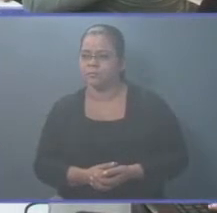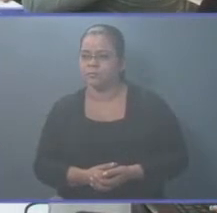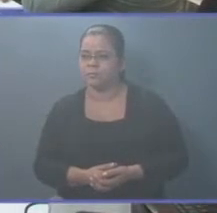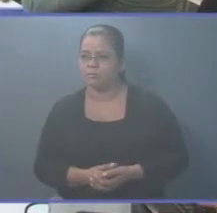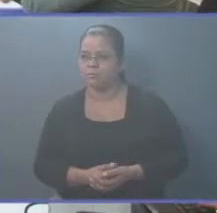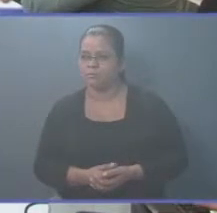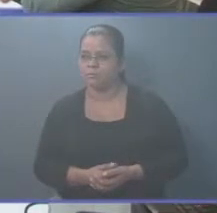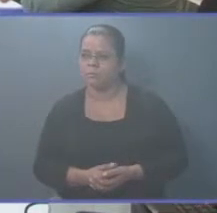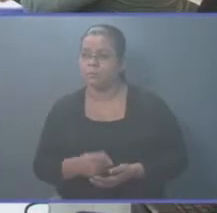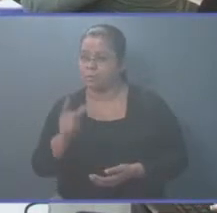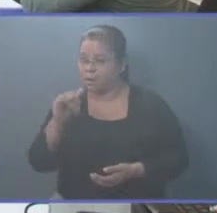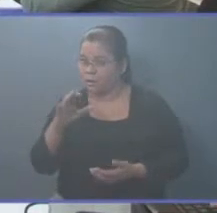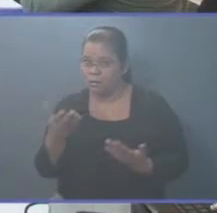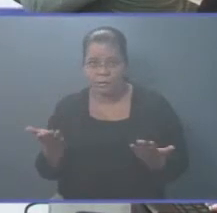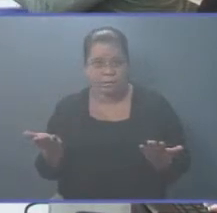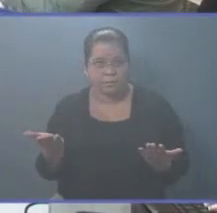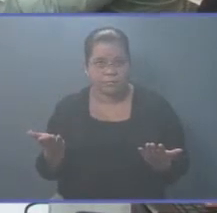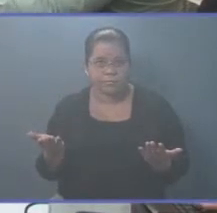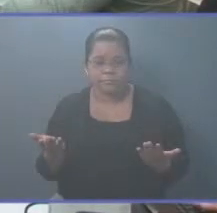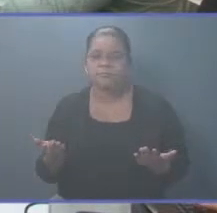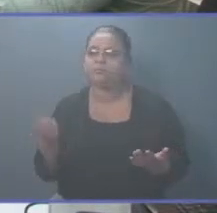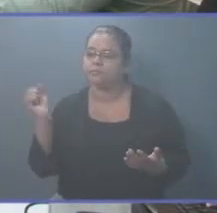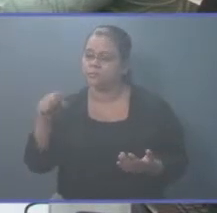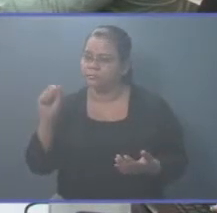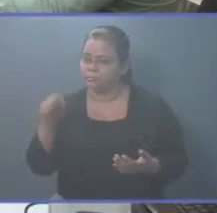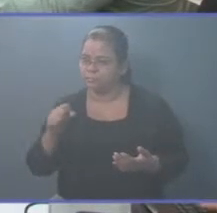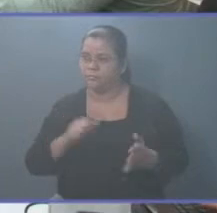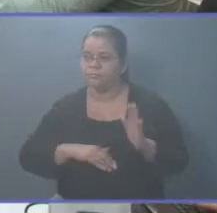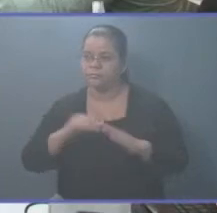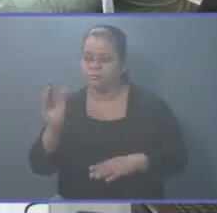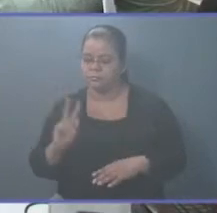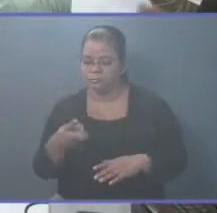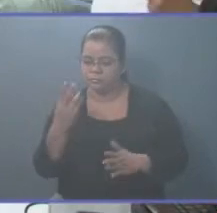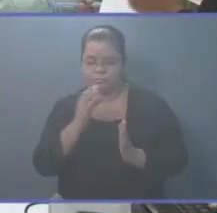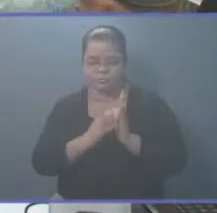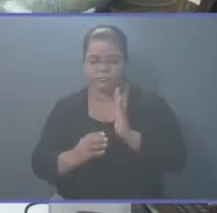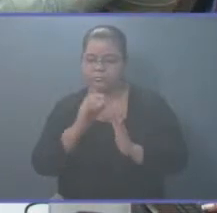Señora licenciada. Sí, en el segundo inciso.